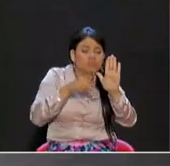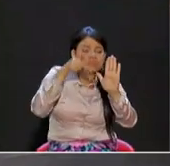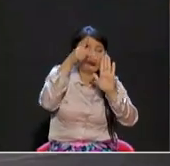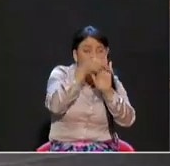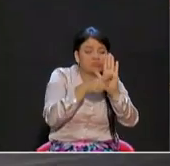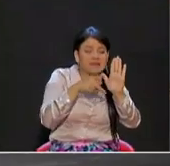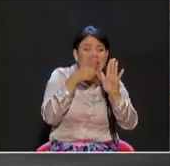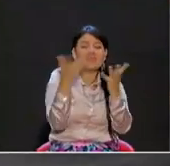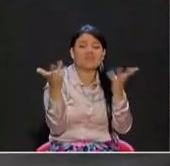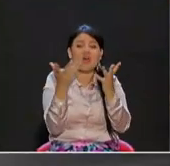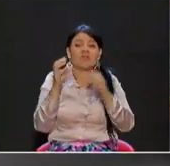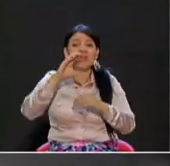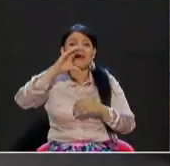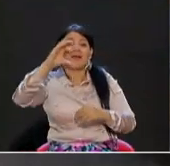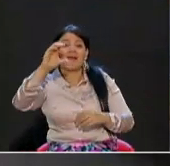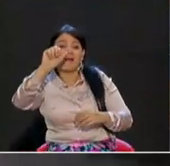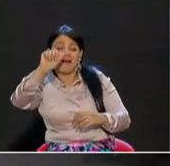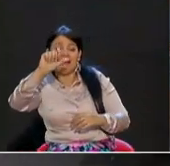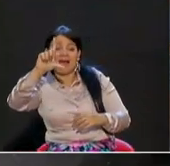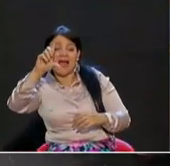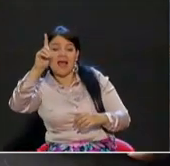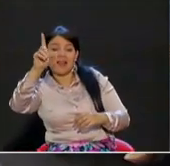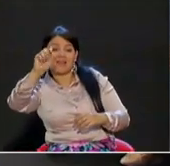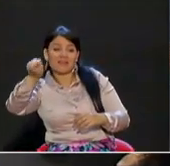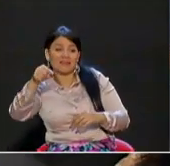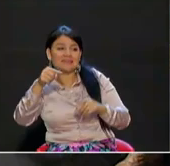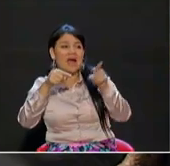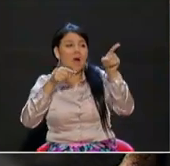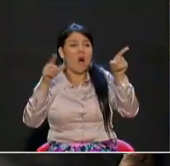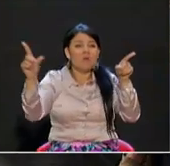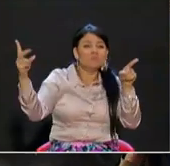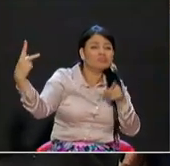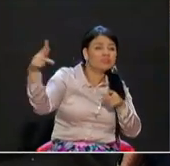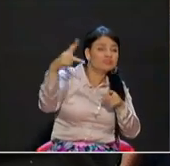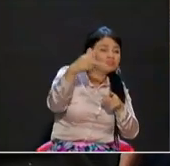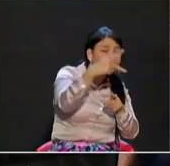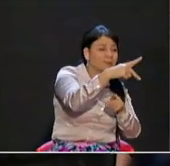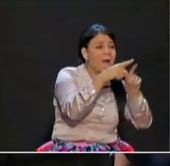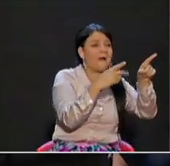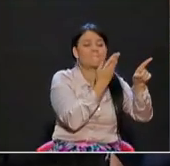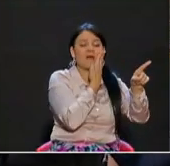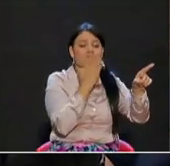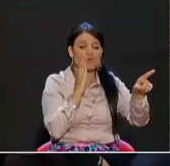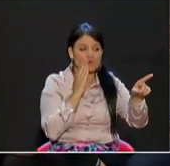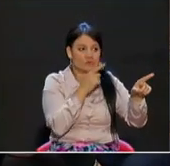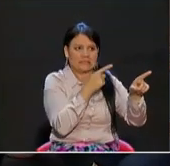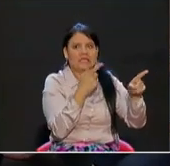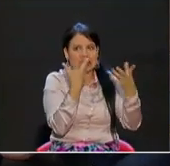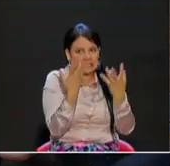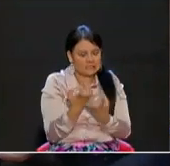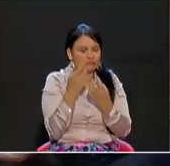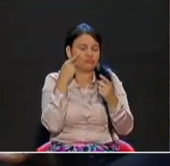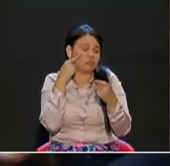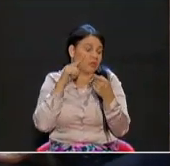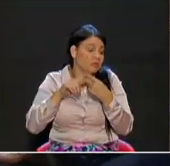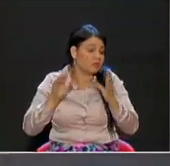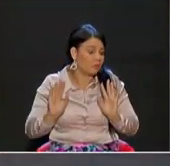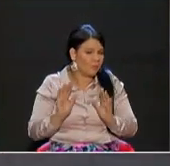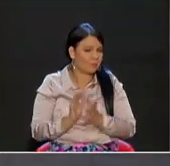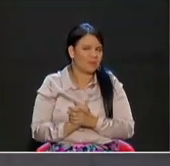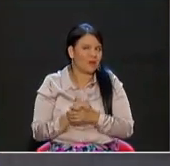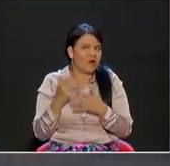barbosa esta obra es el anhelo en los antioqueños de 50 años ahora cómo vamos a lograr su cierre financiero